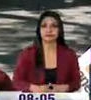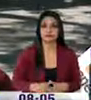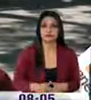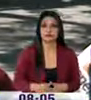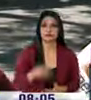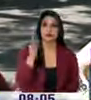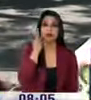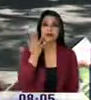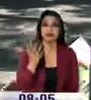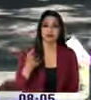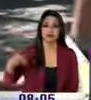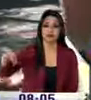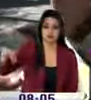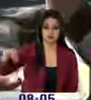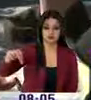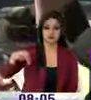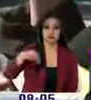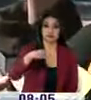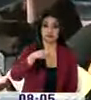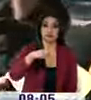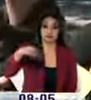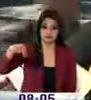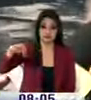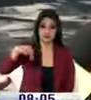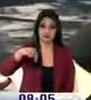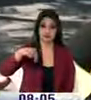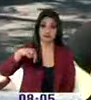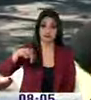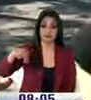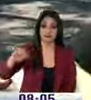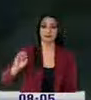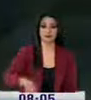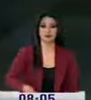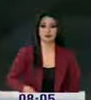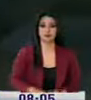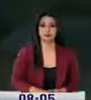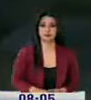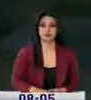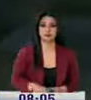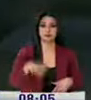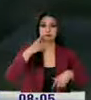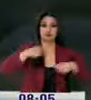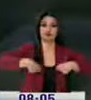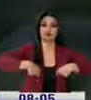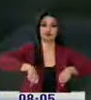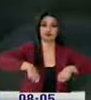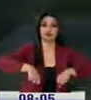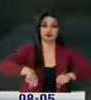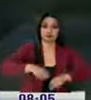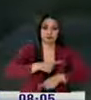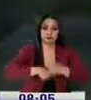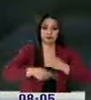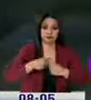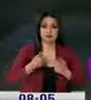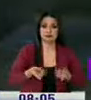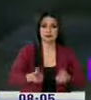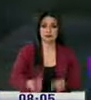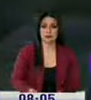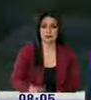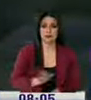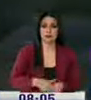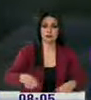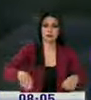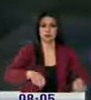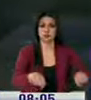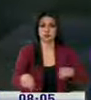Intentaba cruzar la calzada desde el oriente hacia el occidente. El chofer del vehículo oficial salió con lesiones, aparentemente perdió